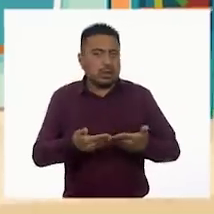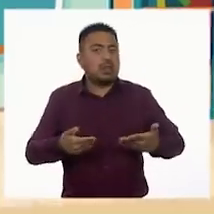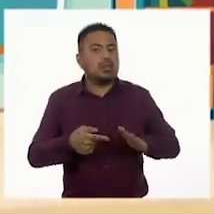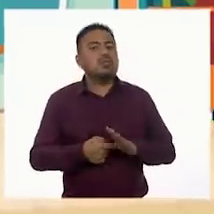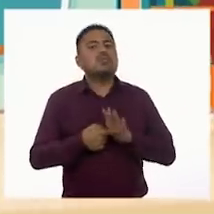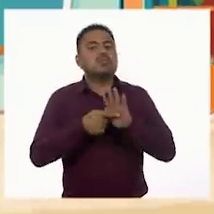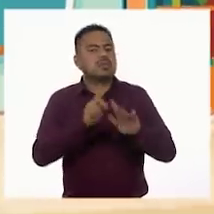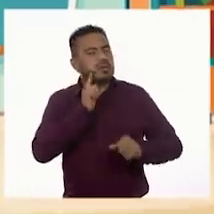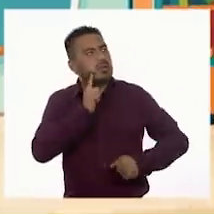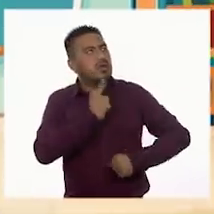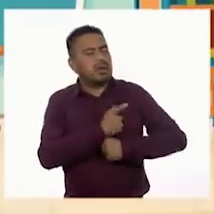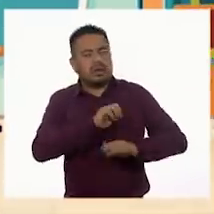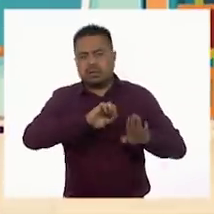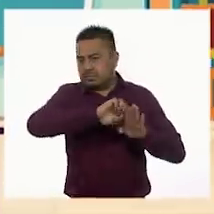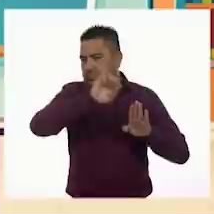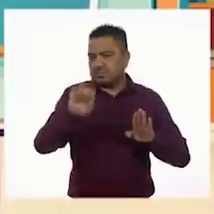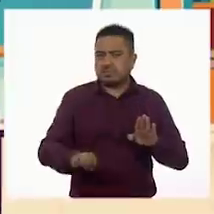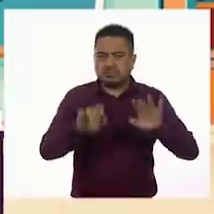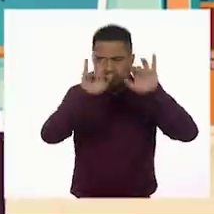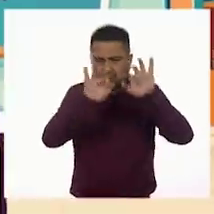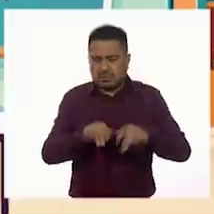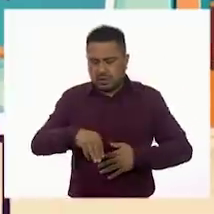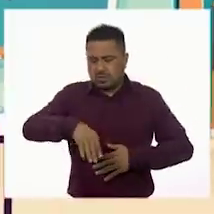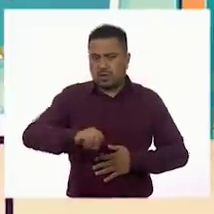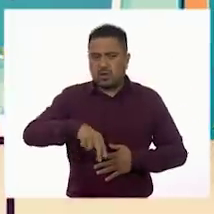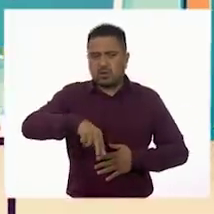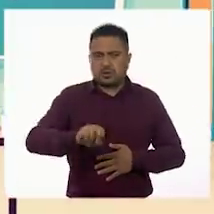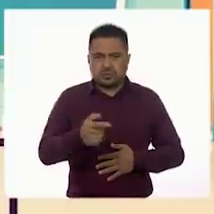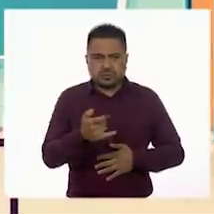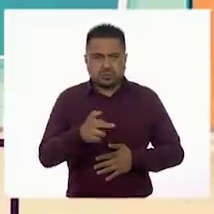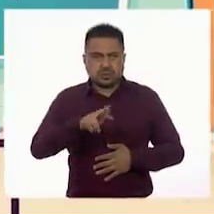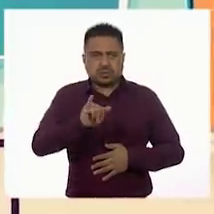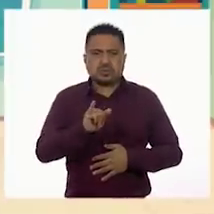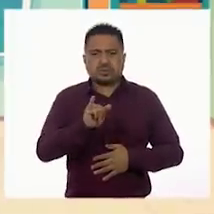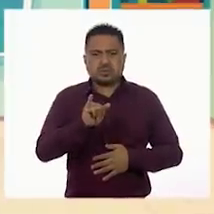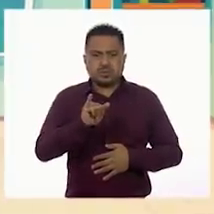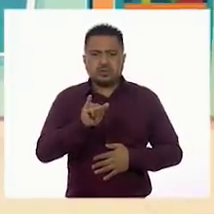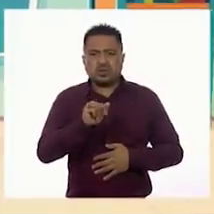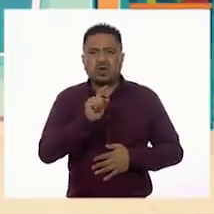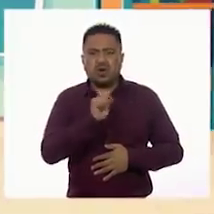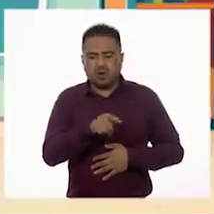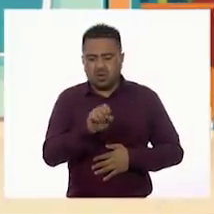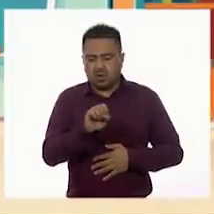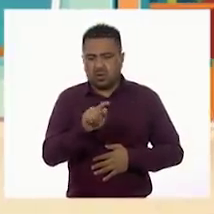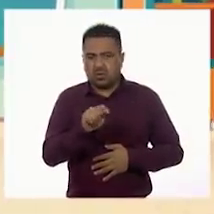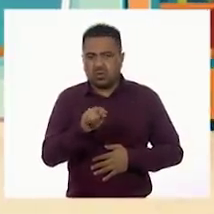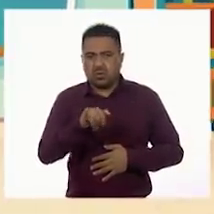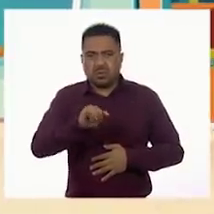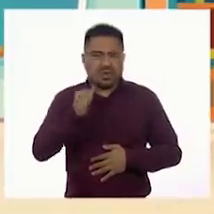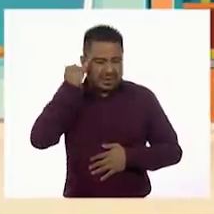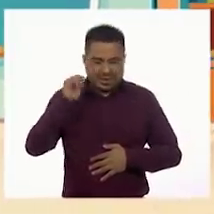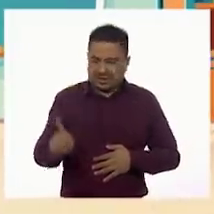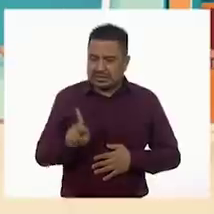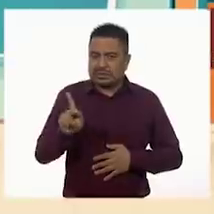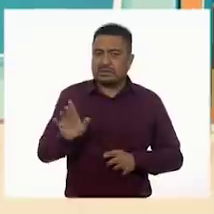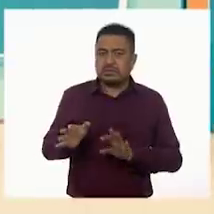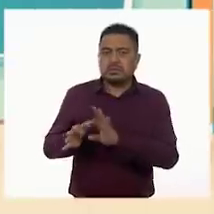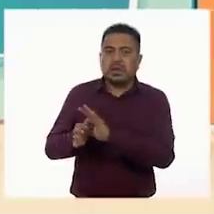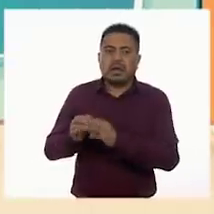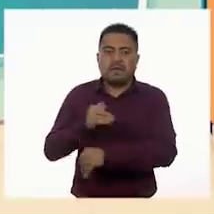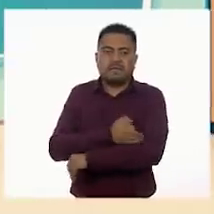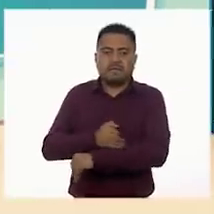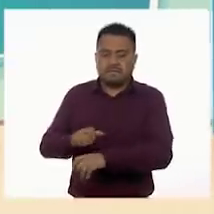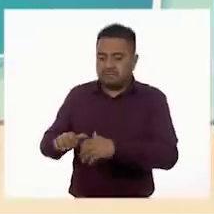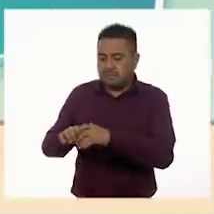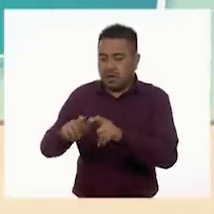continuación, veremos el ejemplo de un texto monográfico sobre la lengua de los otomíes. La lengua otomí pertenece a la